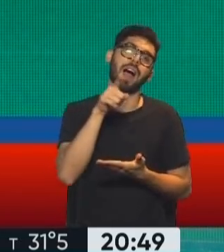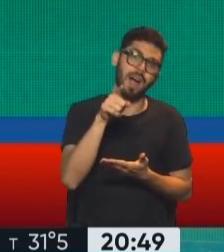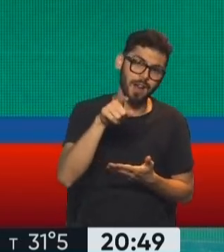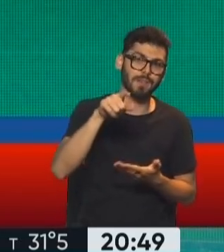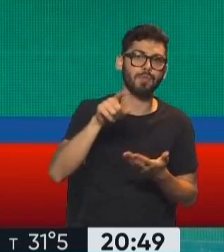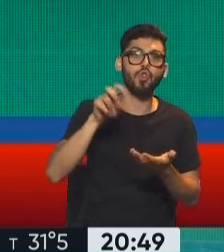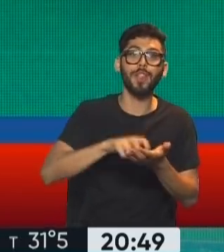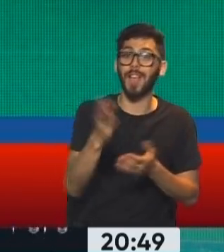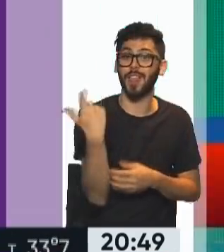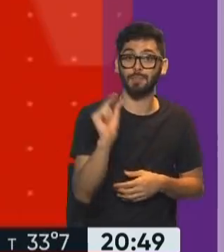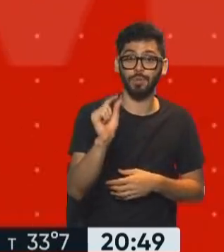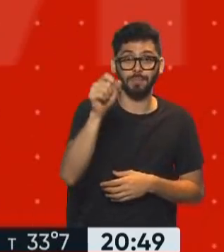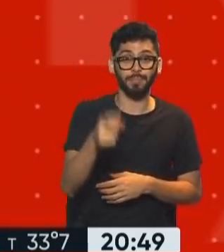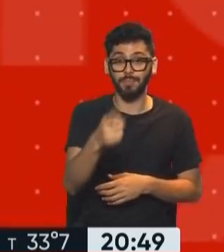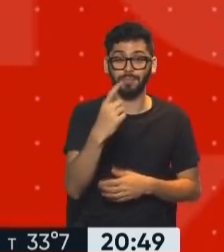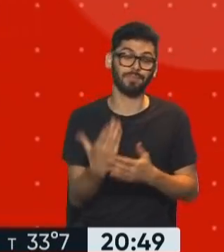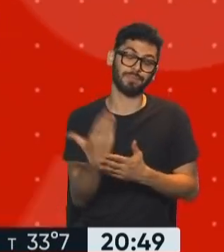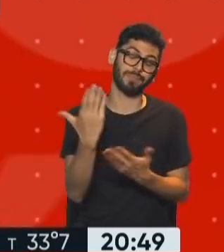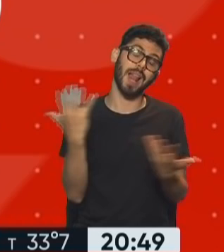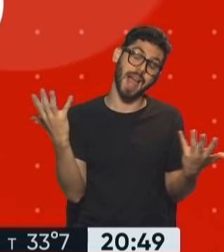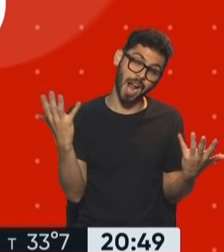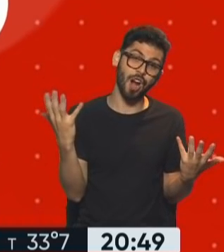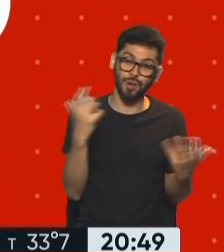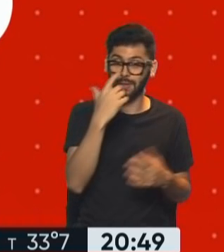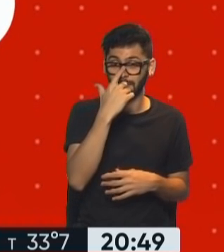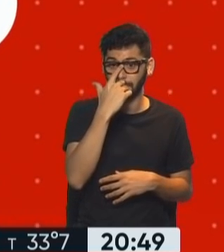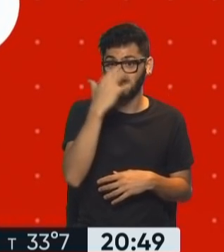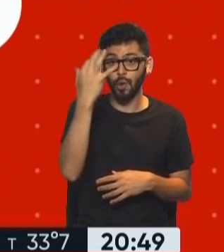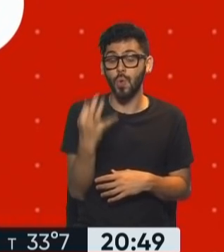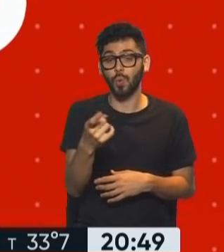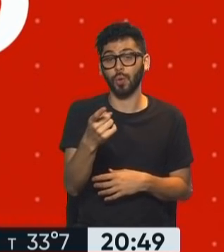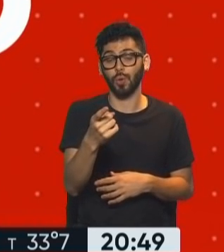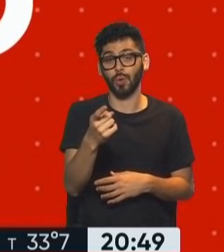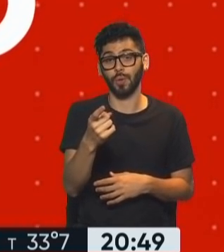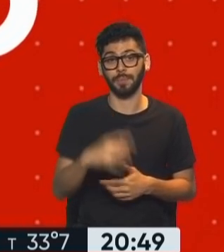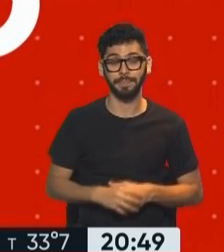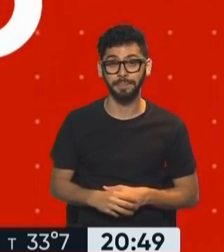compartir lo que se anticipaba que iba a ocurrir, ¿no? Que era inminente antes de irse